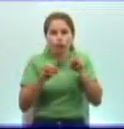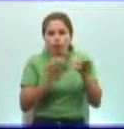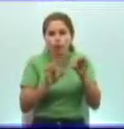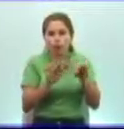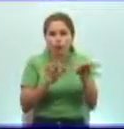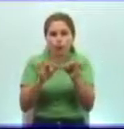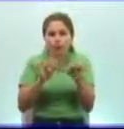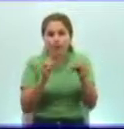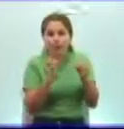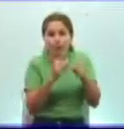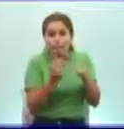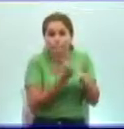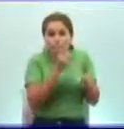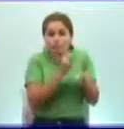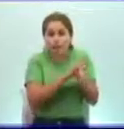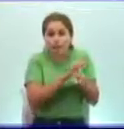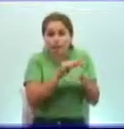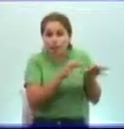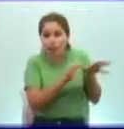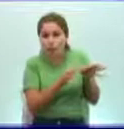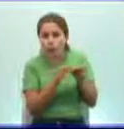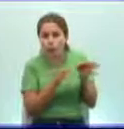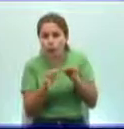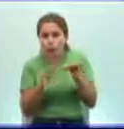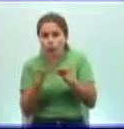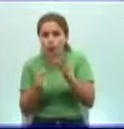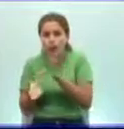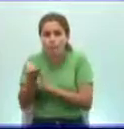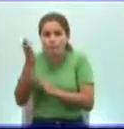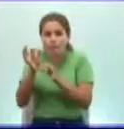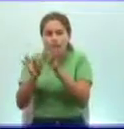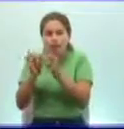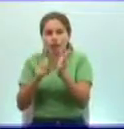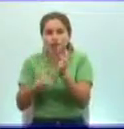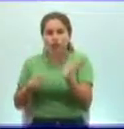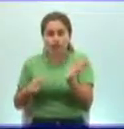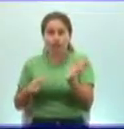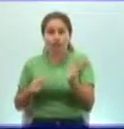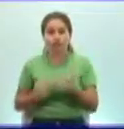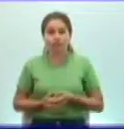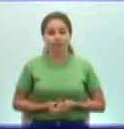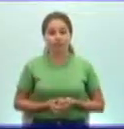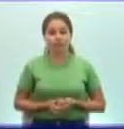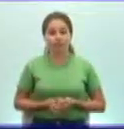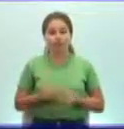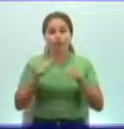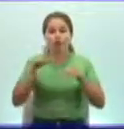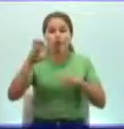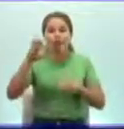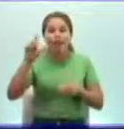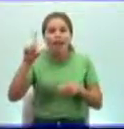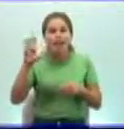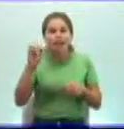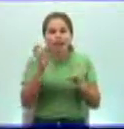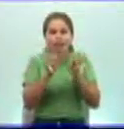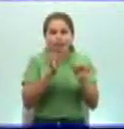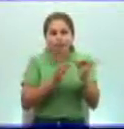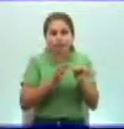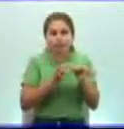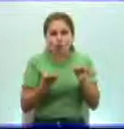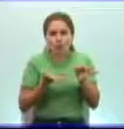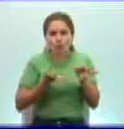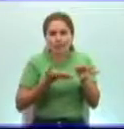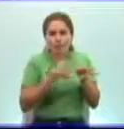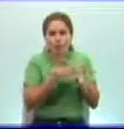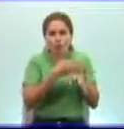potencial hasta el de mayor potencial, generando una corriente eléctrica. Los electrones son acelerados por la diferencia